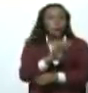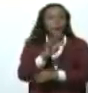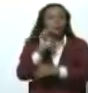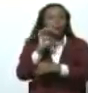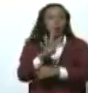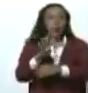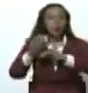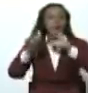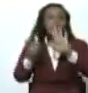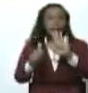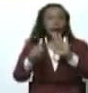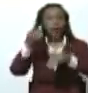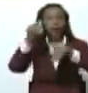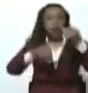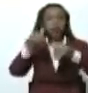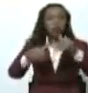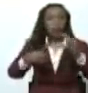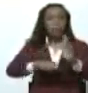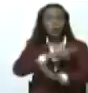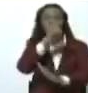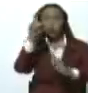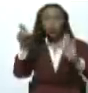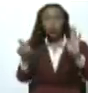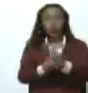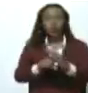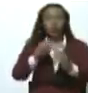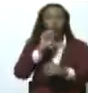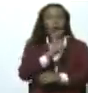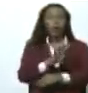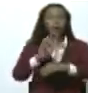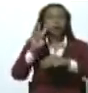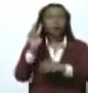63.446 votos para un total de